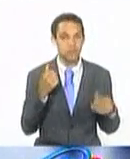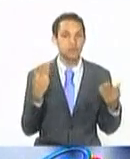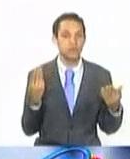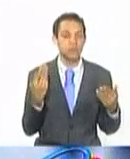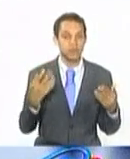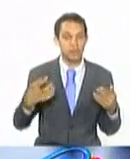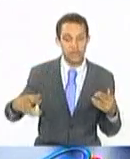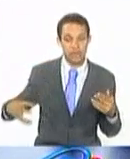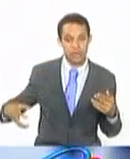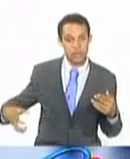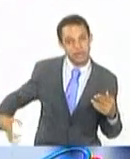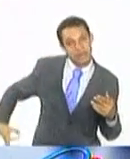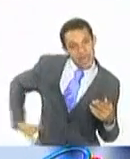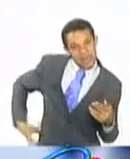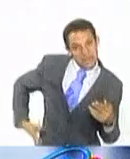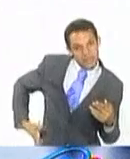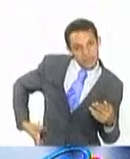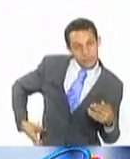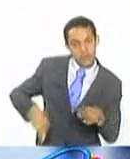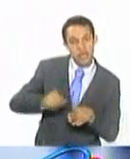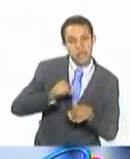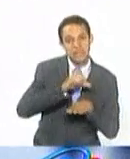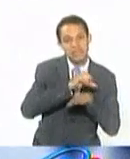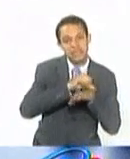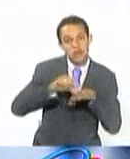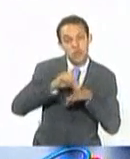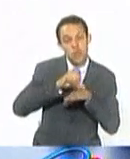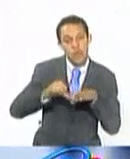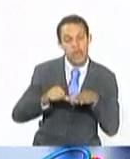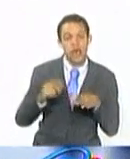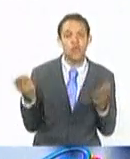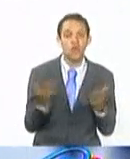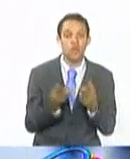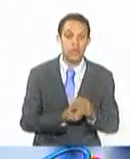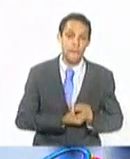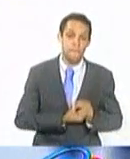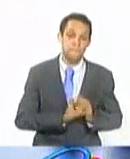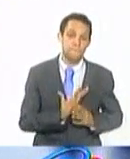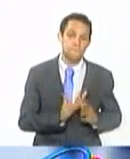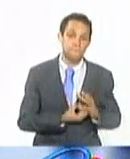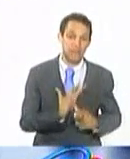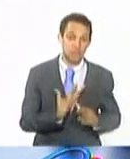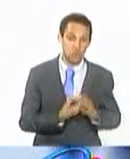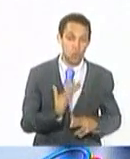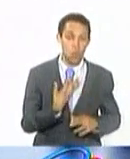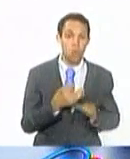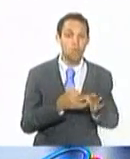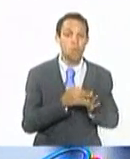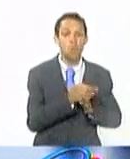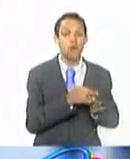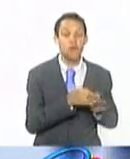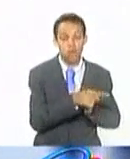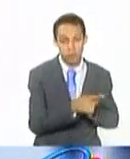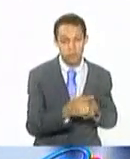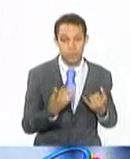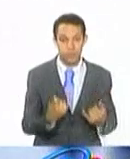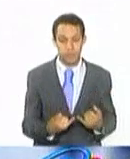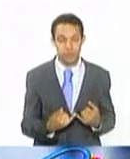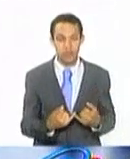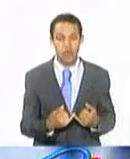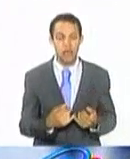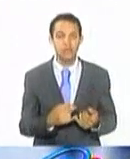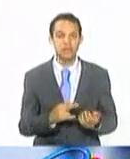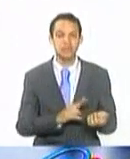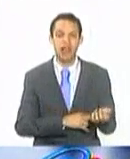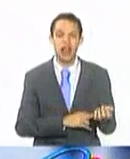riñón le llamaba desde la ciudad de San Juan de pasto pero mi pregunta ahorita es tengo problemas con la glicemia doctor